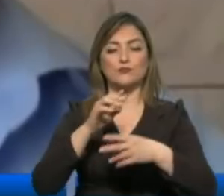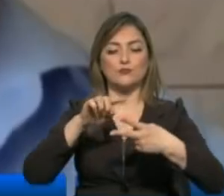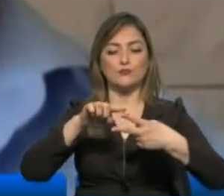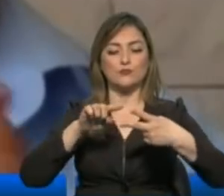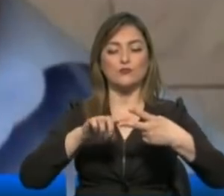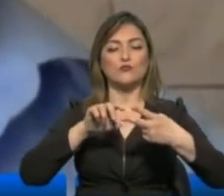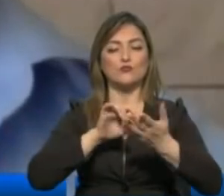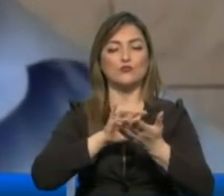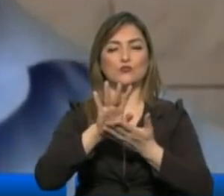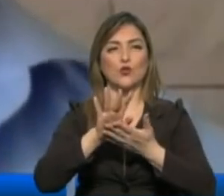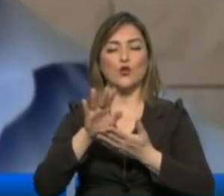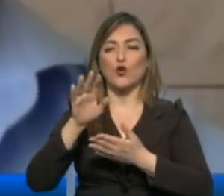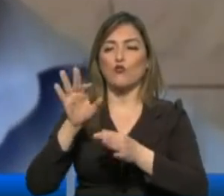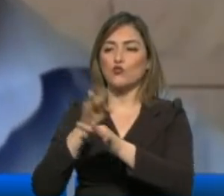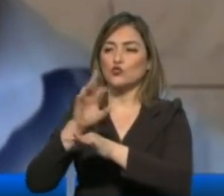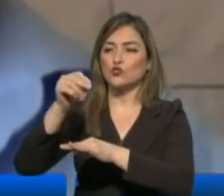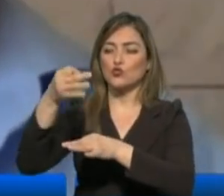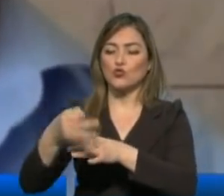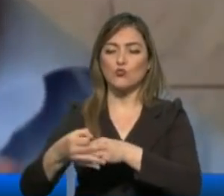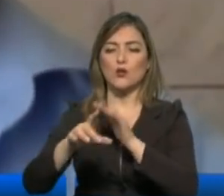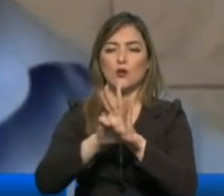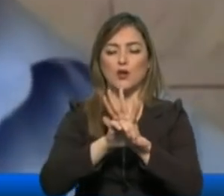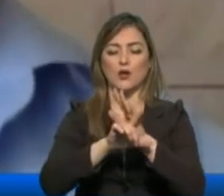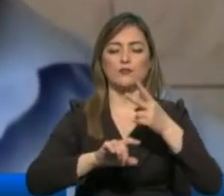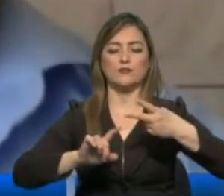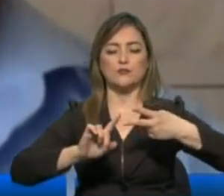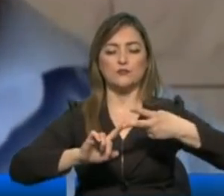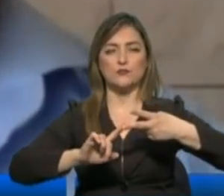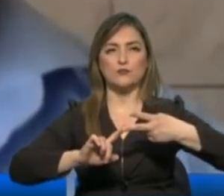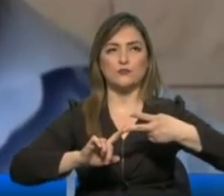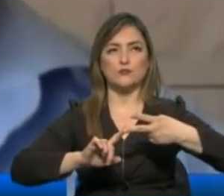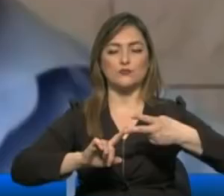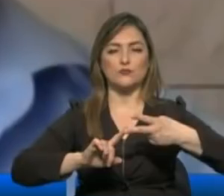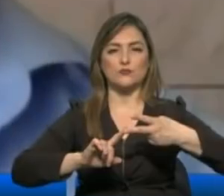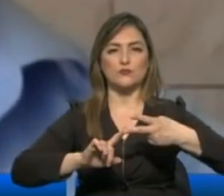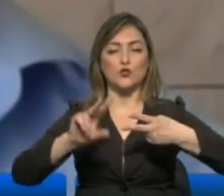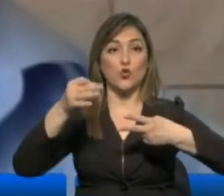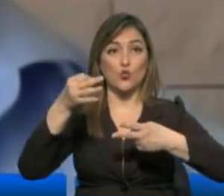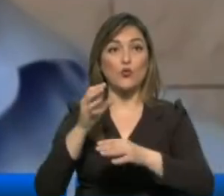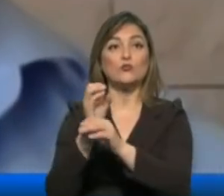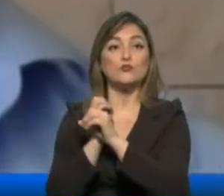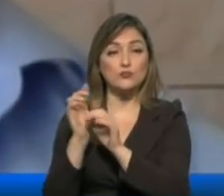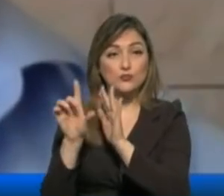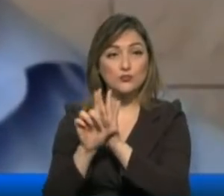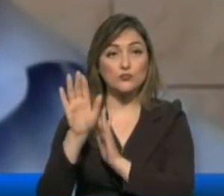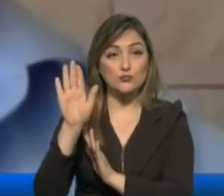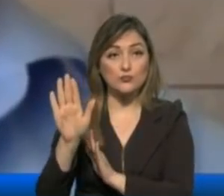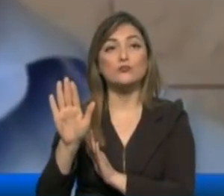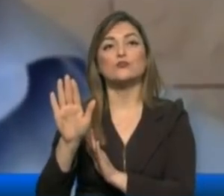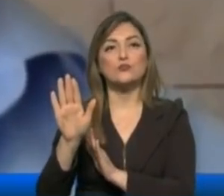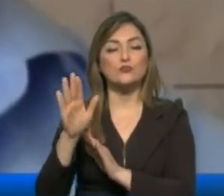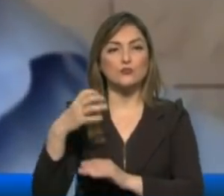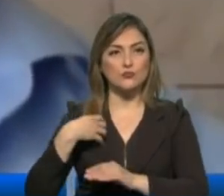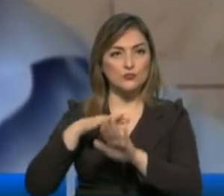por incumplimiento de sus funciones contenidas en el COTAD, una y otra por incumplimiento de las obligaciones legales que tiene con relación